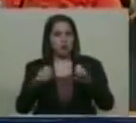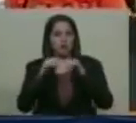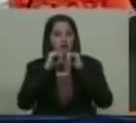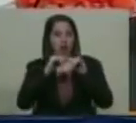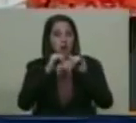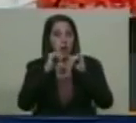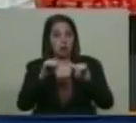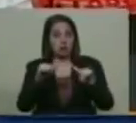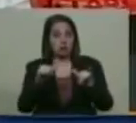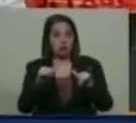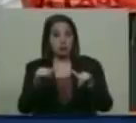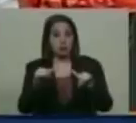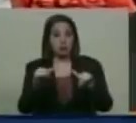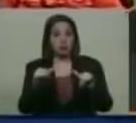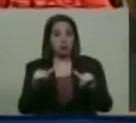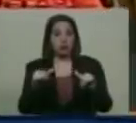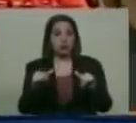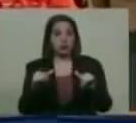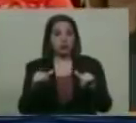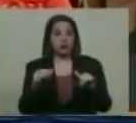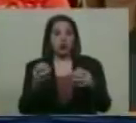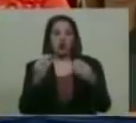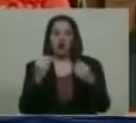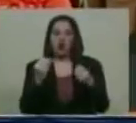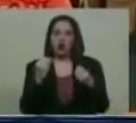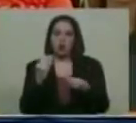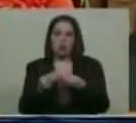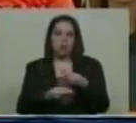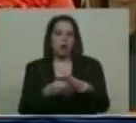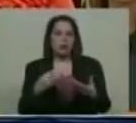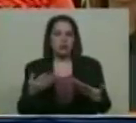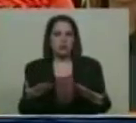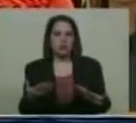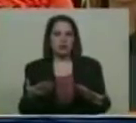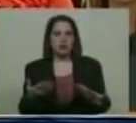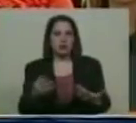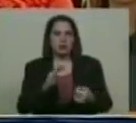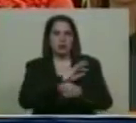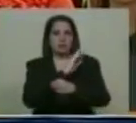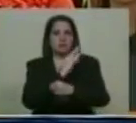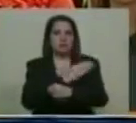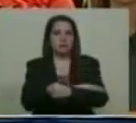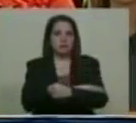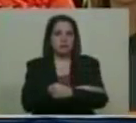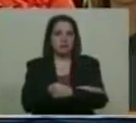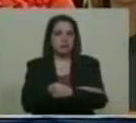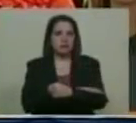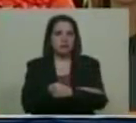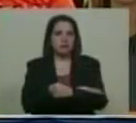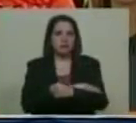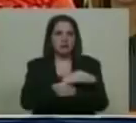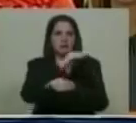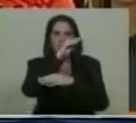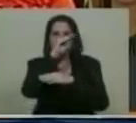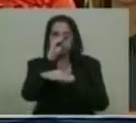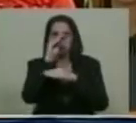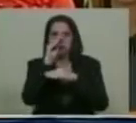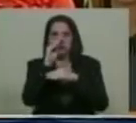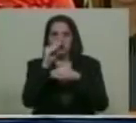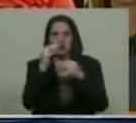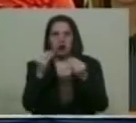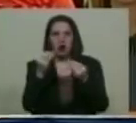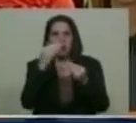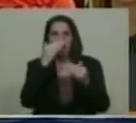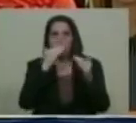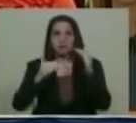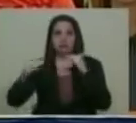información. ¿Cómo vamos a hacer para fortalecer la protección a los